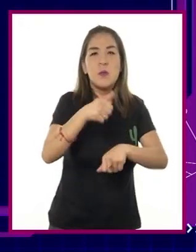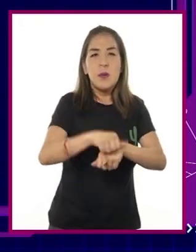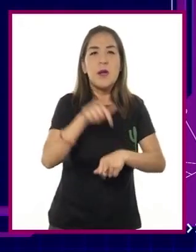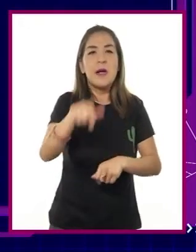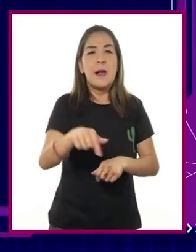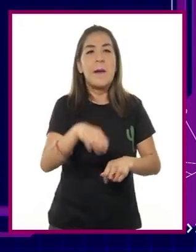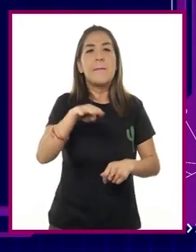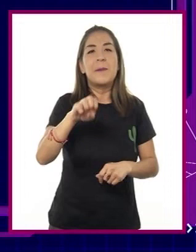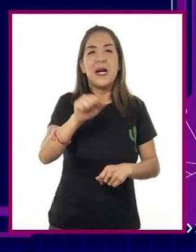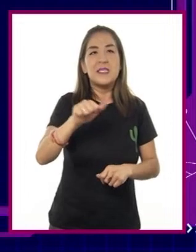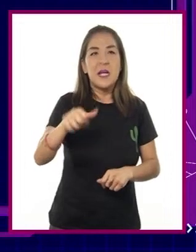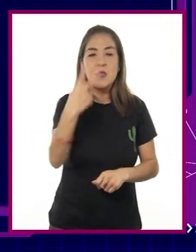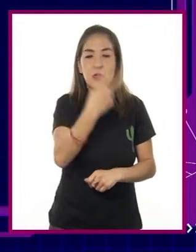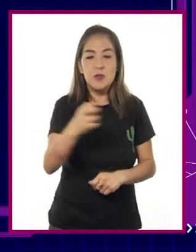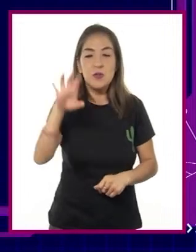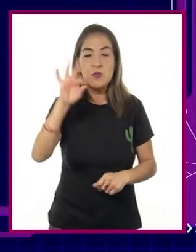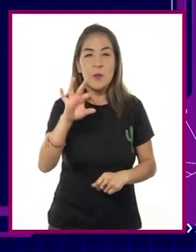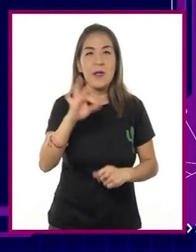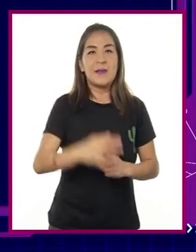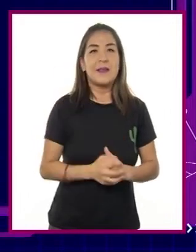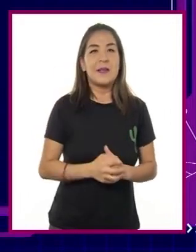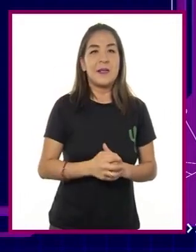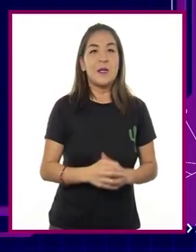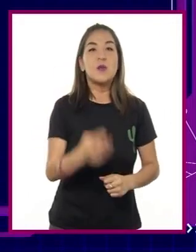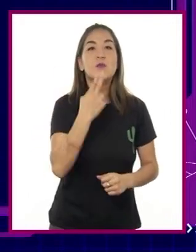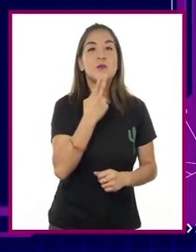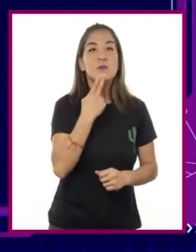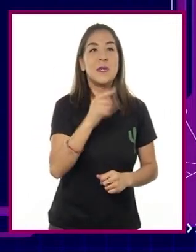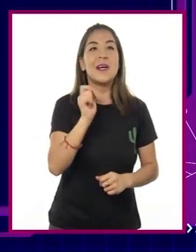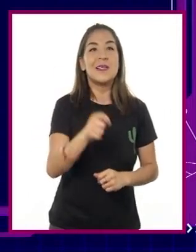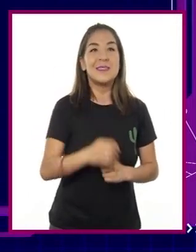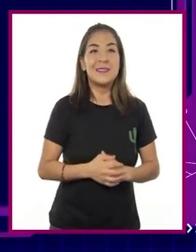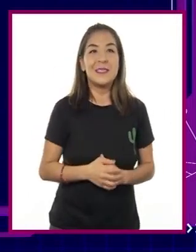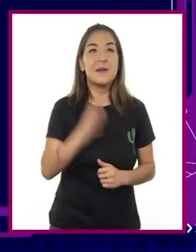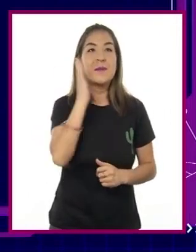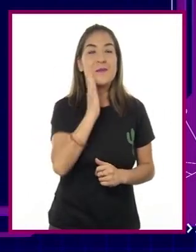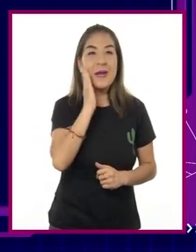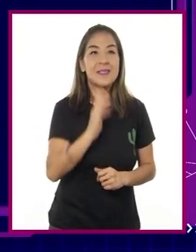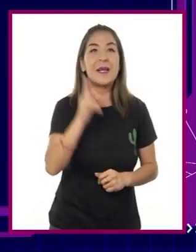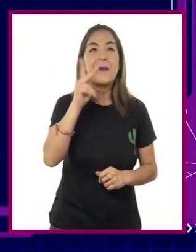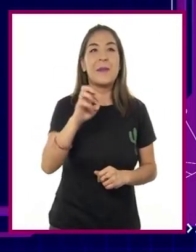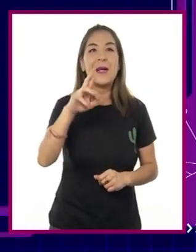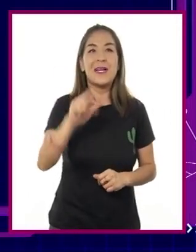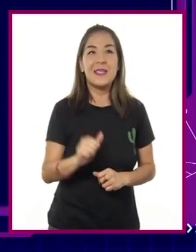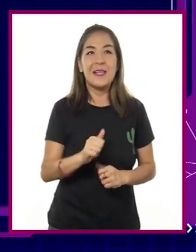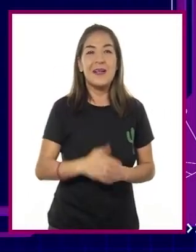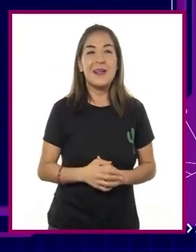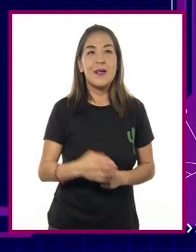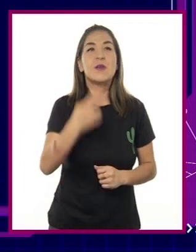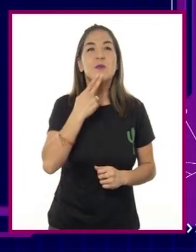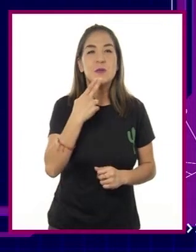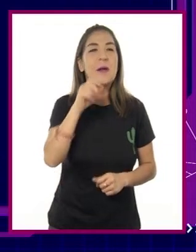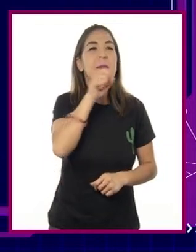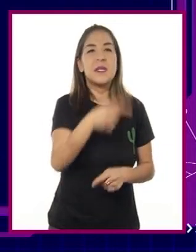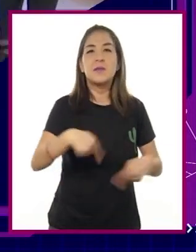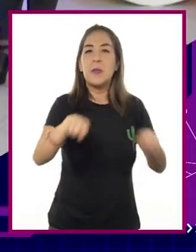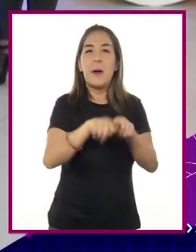de 240 gramos, usando la consideración de que las manzanas y las peras tuvieran la misma